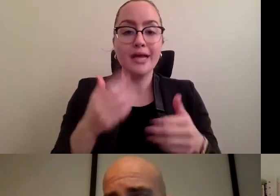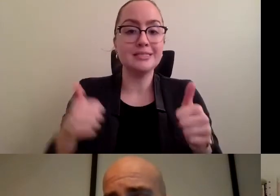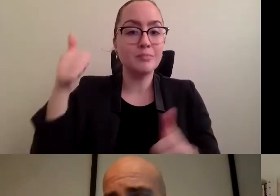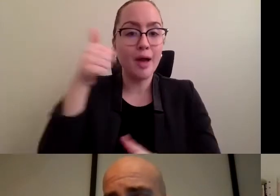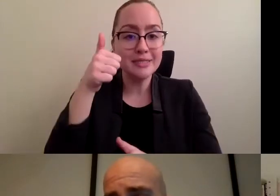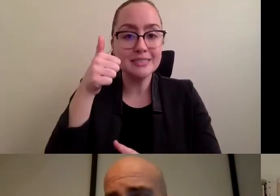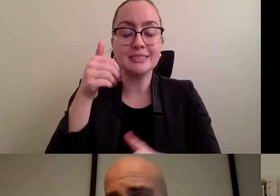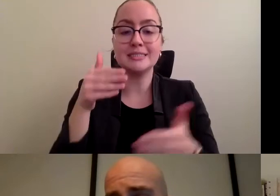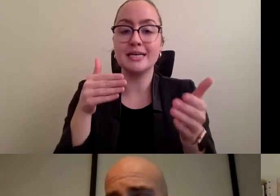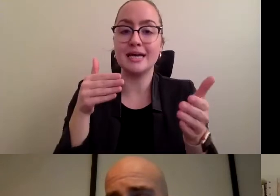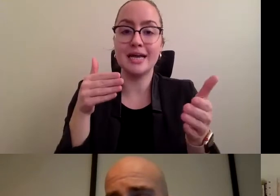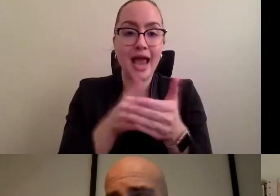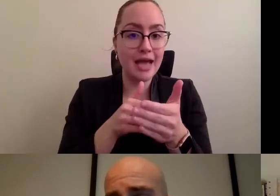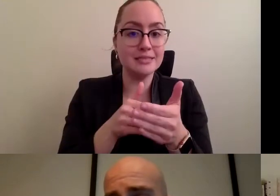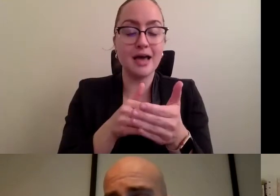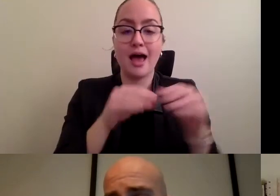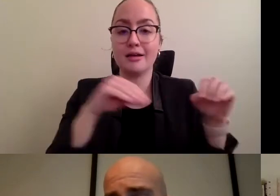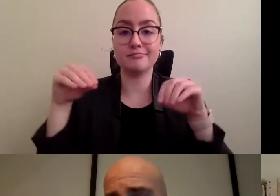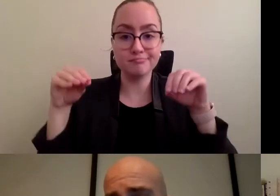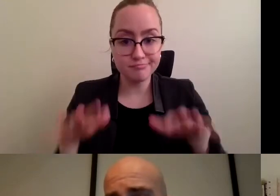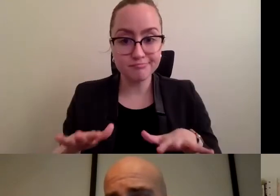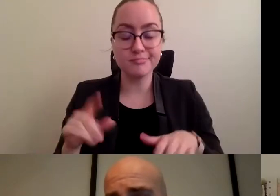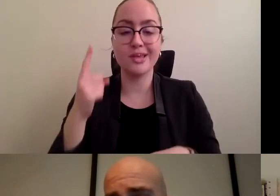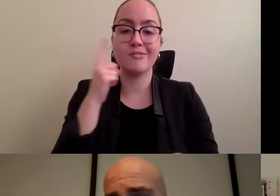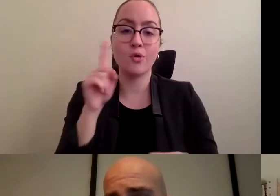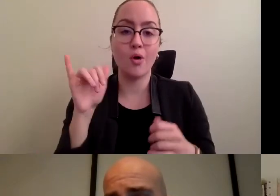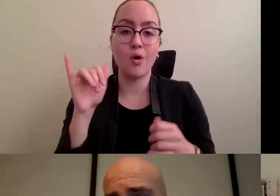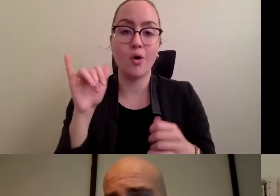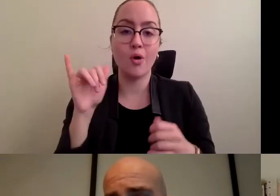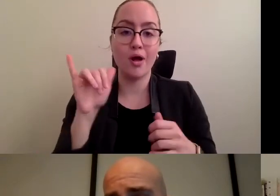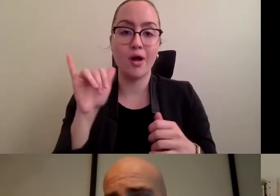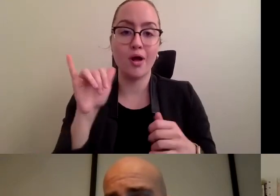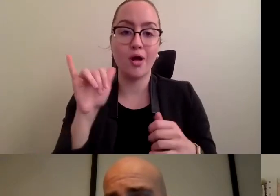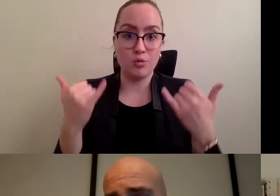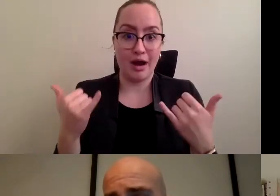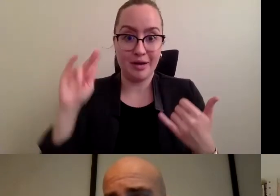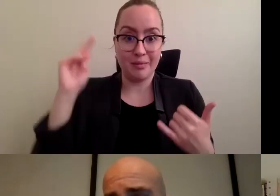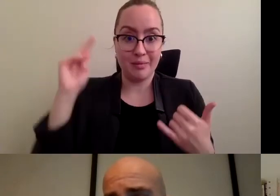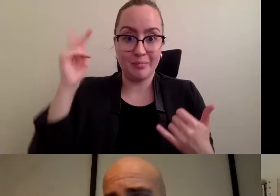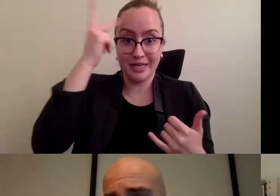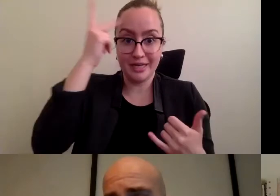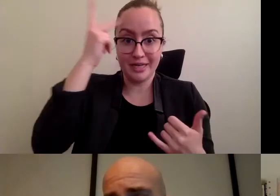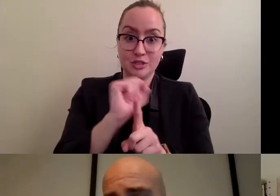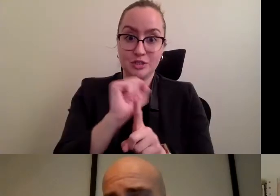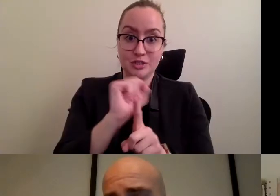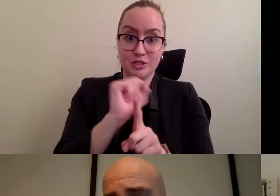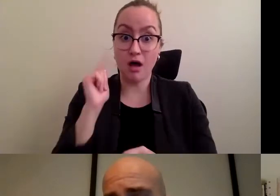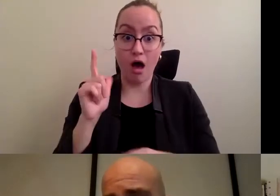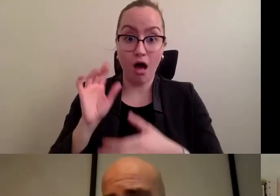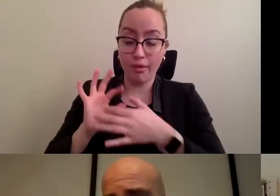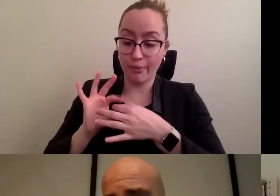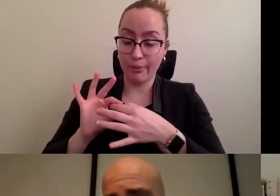supremacistas y racistas, grupos de odio que modernos más o menos,